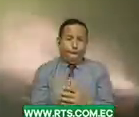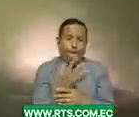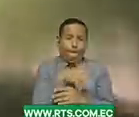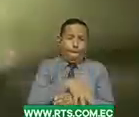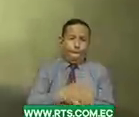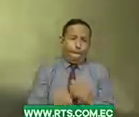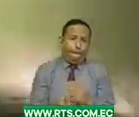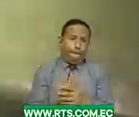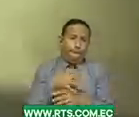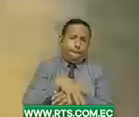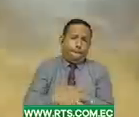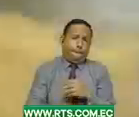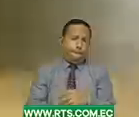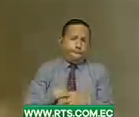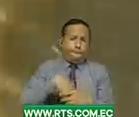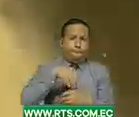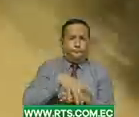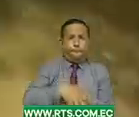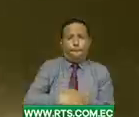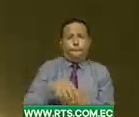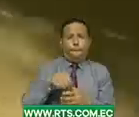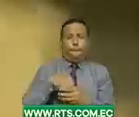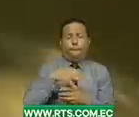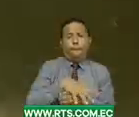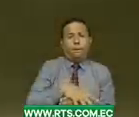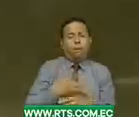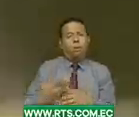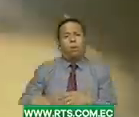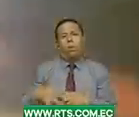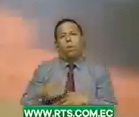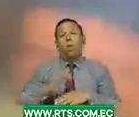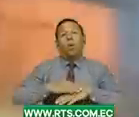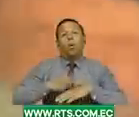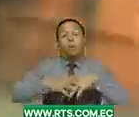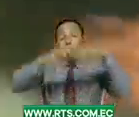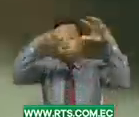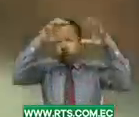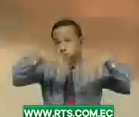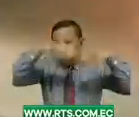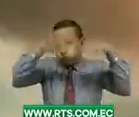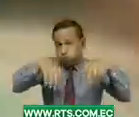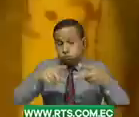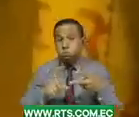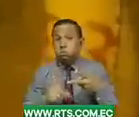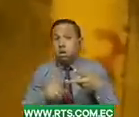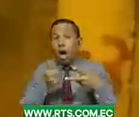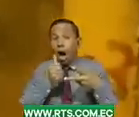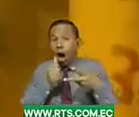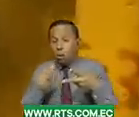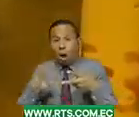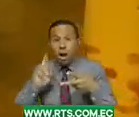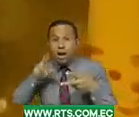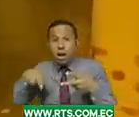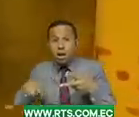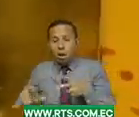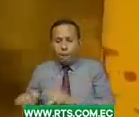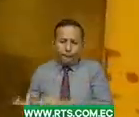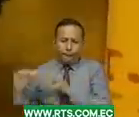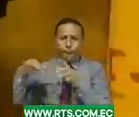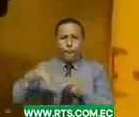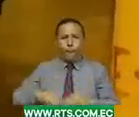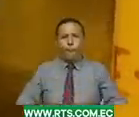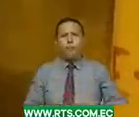tormenta eléctrica y marea alta, le quitó el sueño y puso en aprietos a gran parte de los